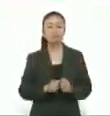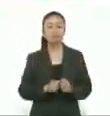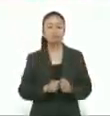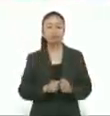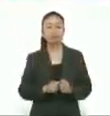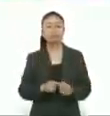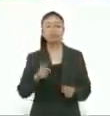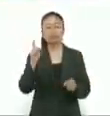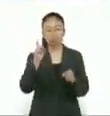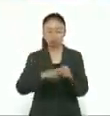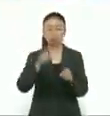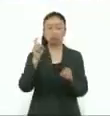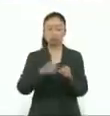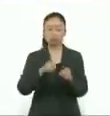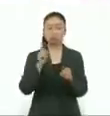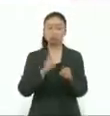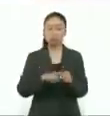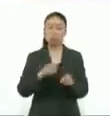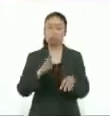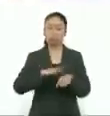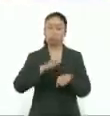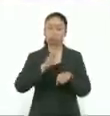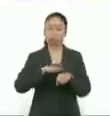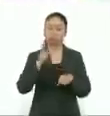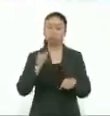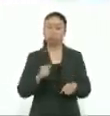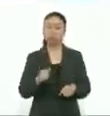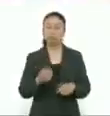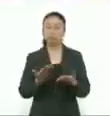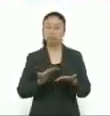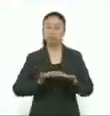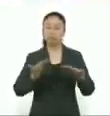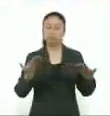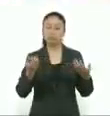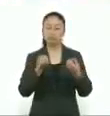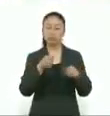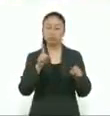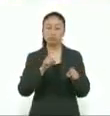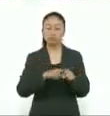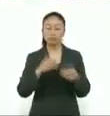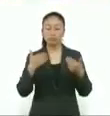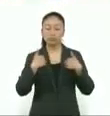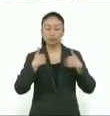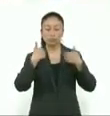país y hoy correspondemos a una sociedad que depositó